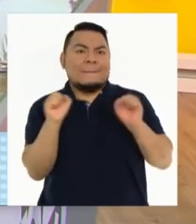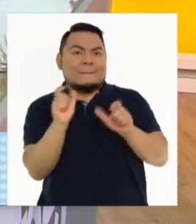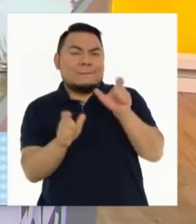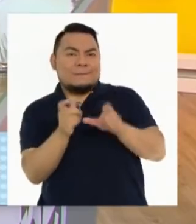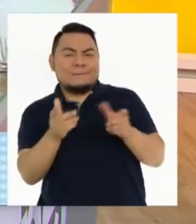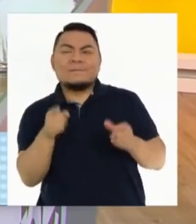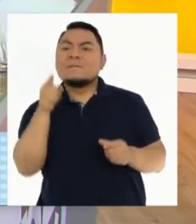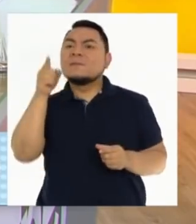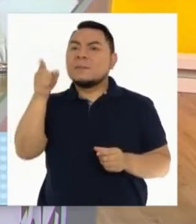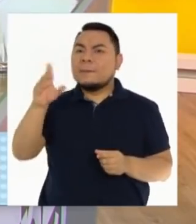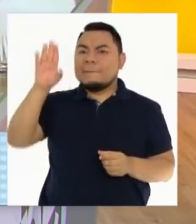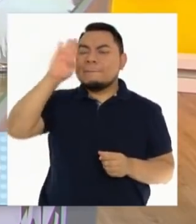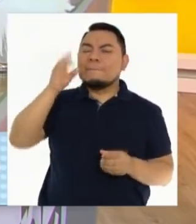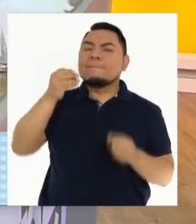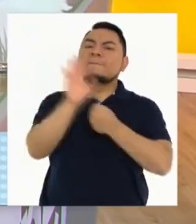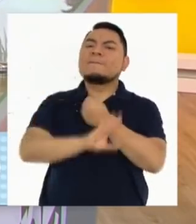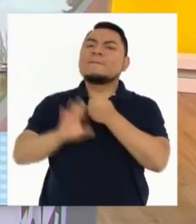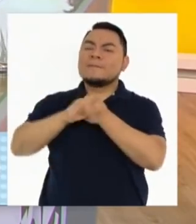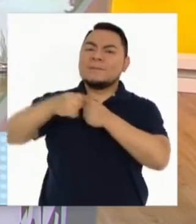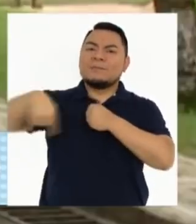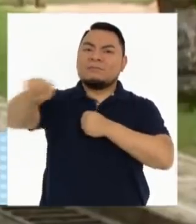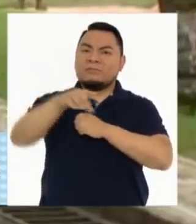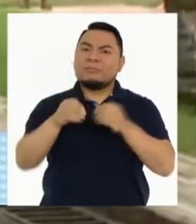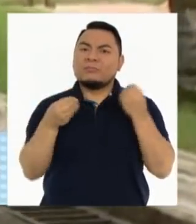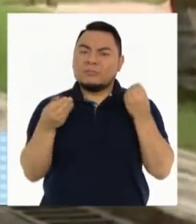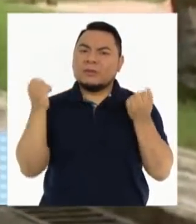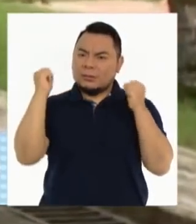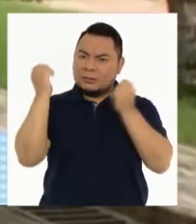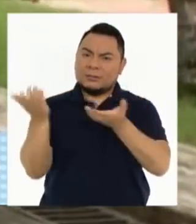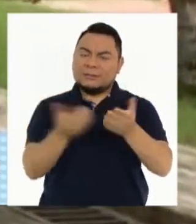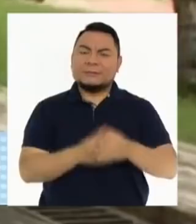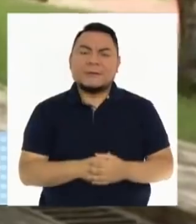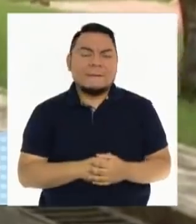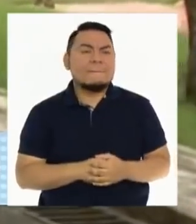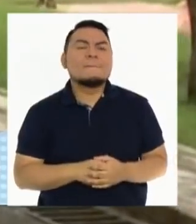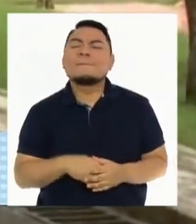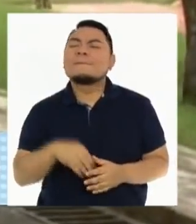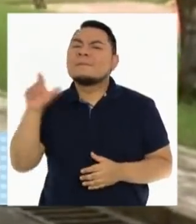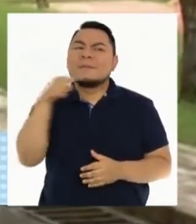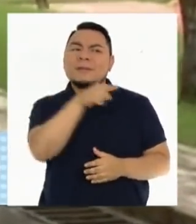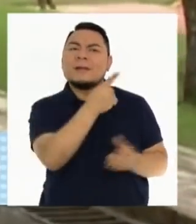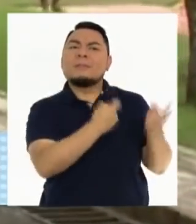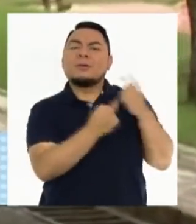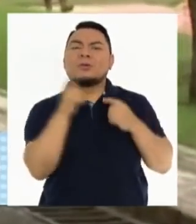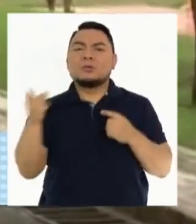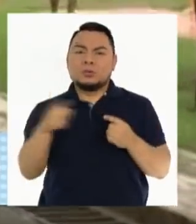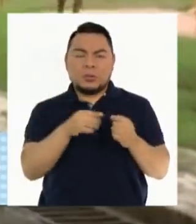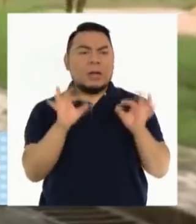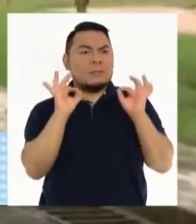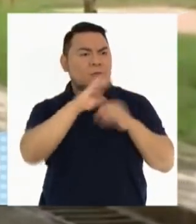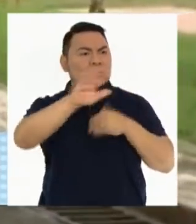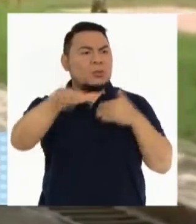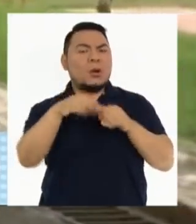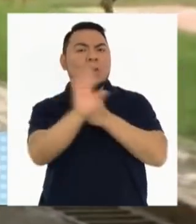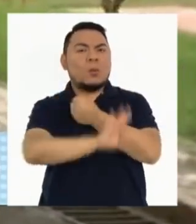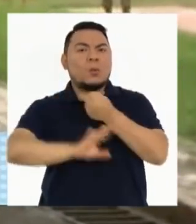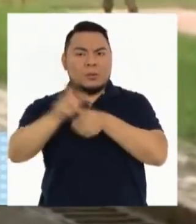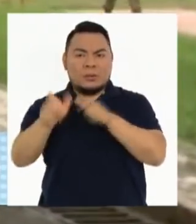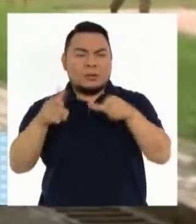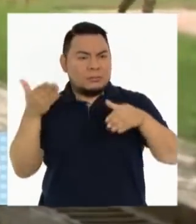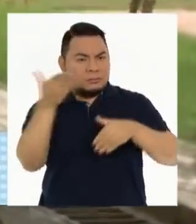6 de junio? Para, digamos, garantizar la seguridad de los comicios de este próximo 6 de junio. ¿Qué medidas se van a tomar?